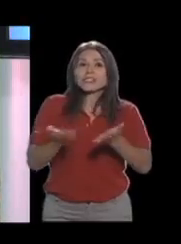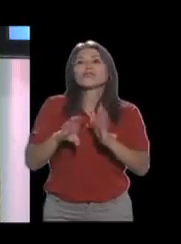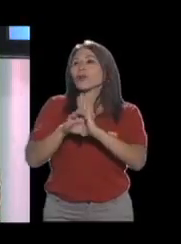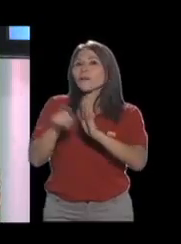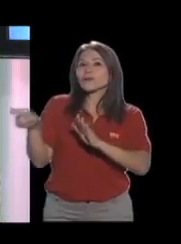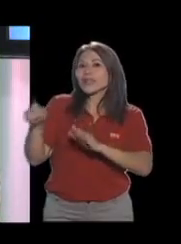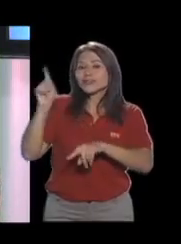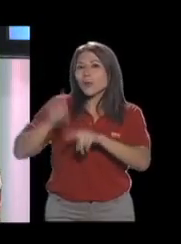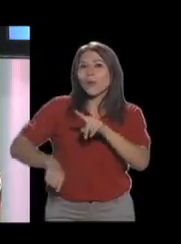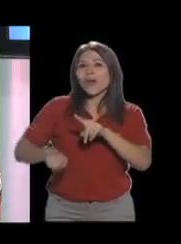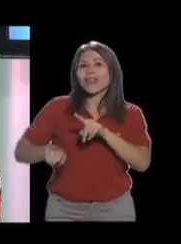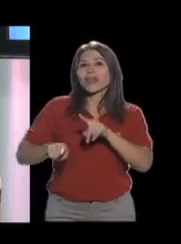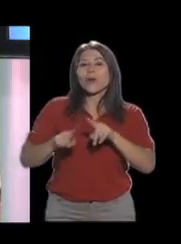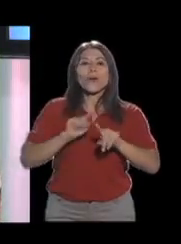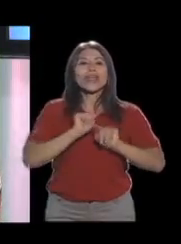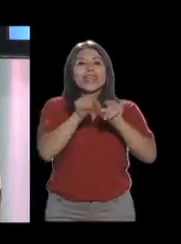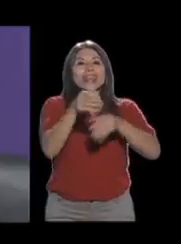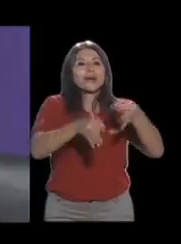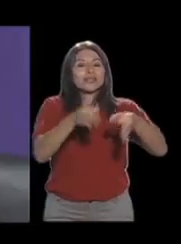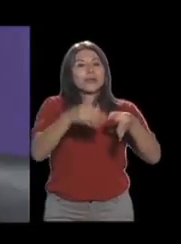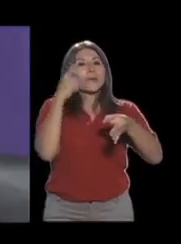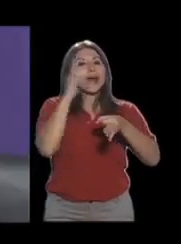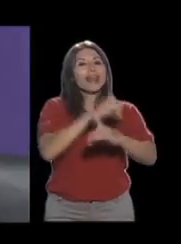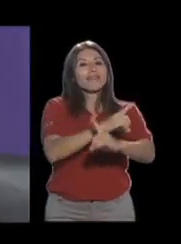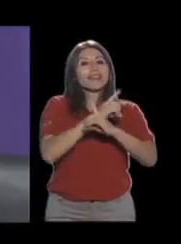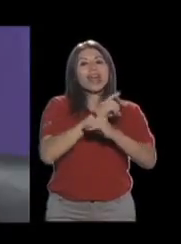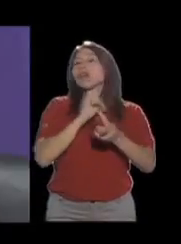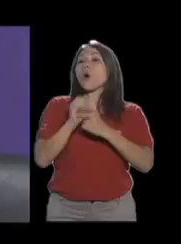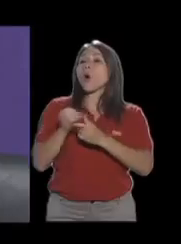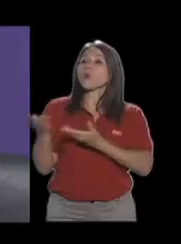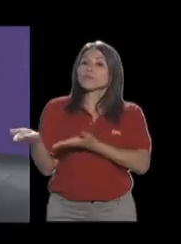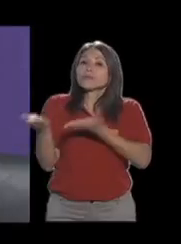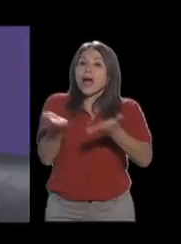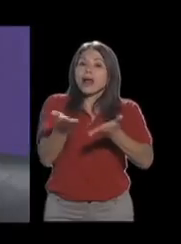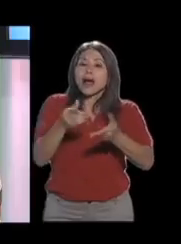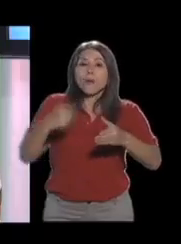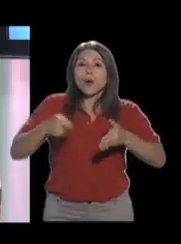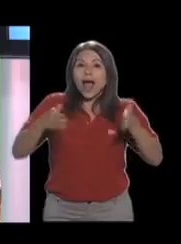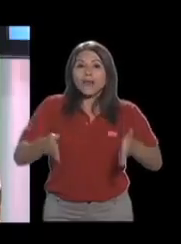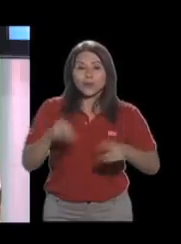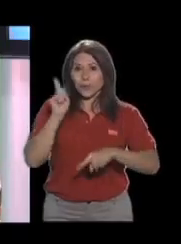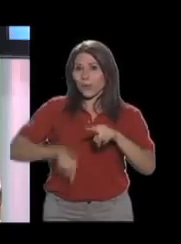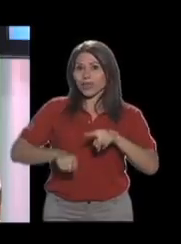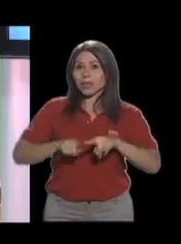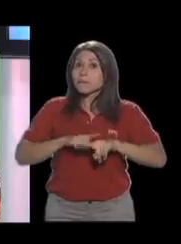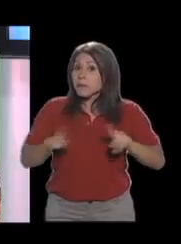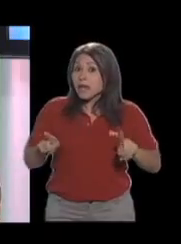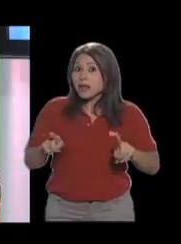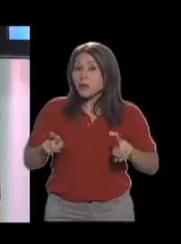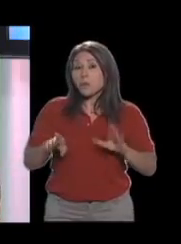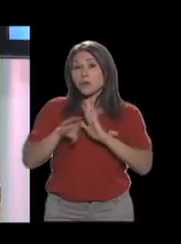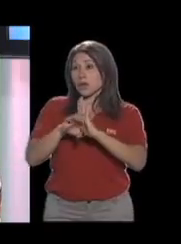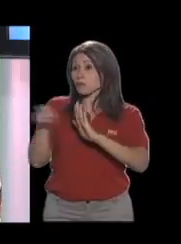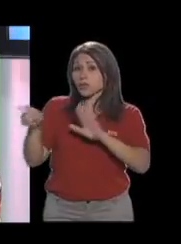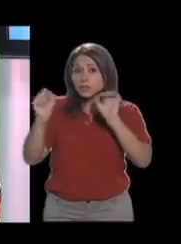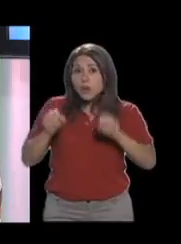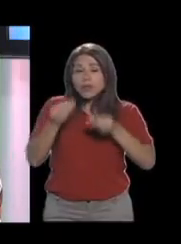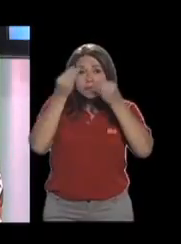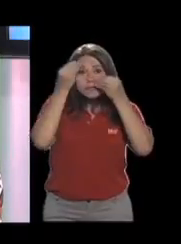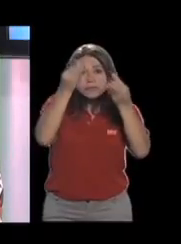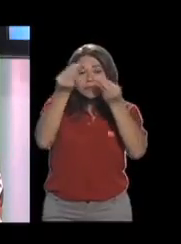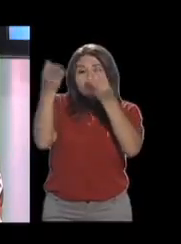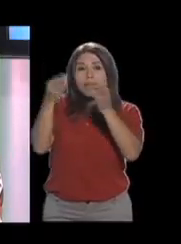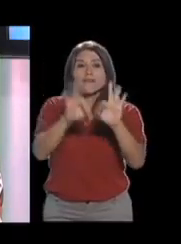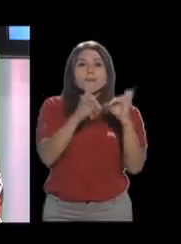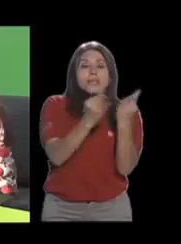podrían brindarle a un abogado que atienda el caso, pero sí pueden recibir información las familias que estén interesadas, organizaciones de